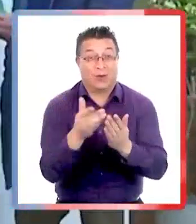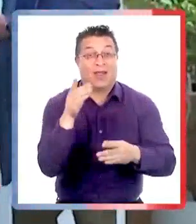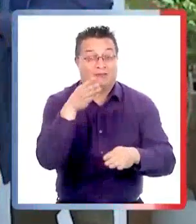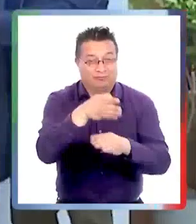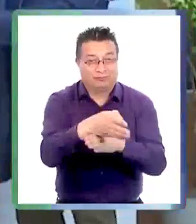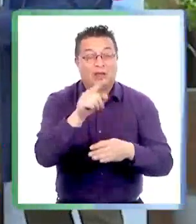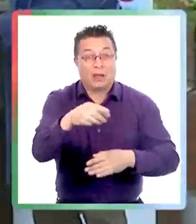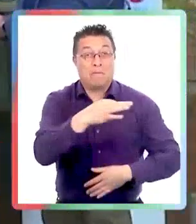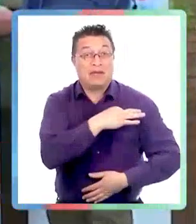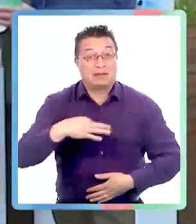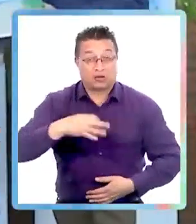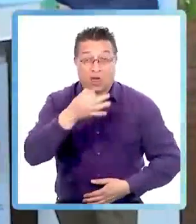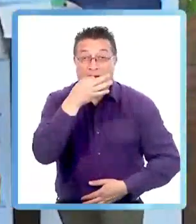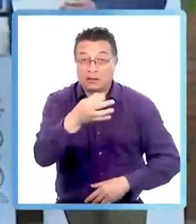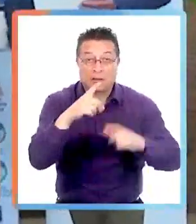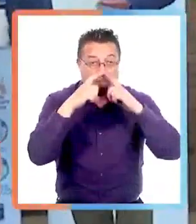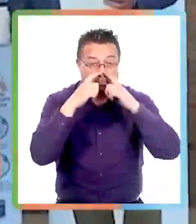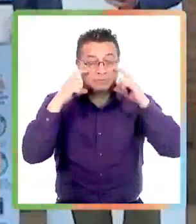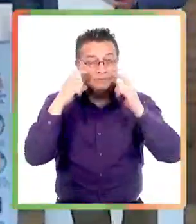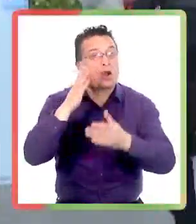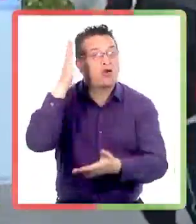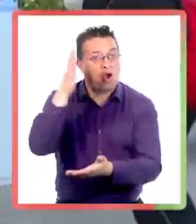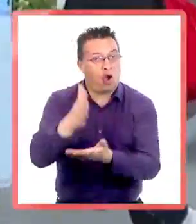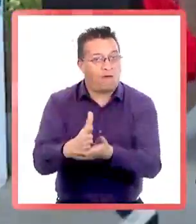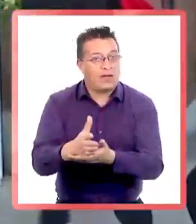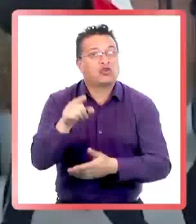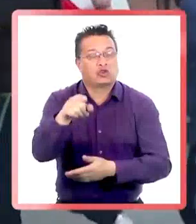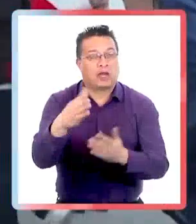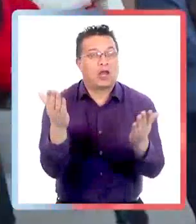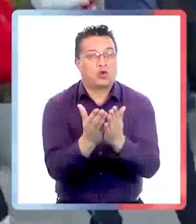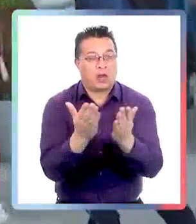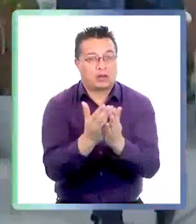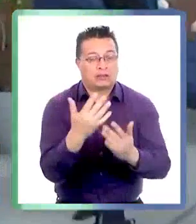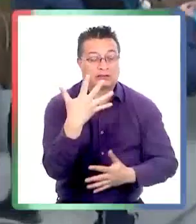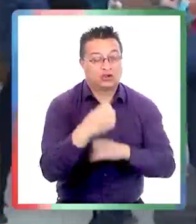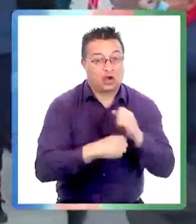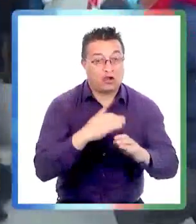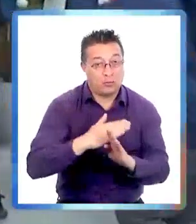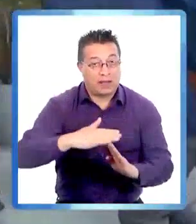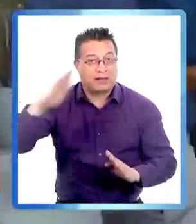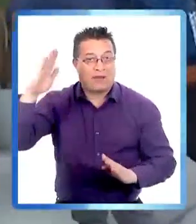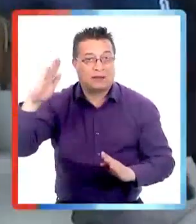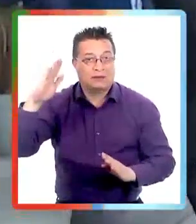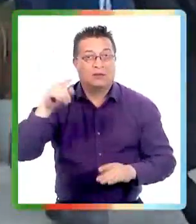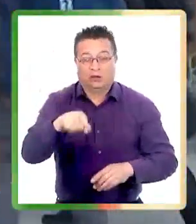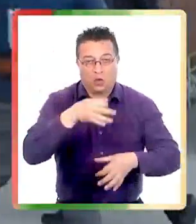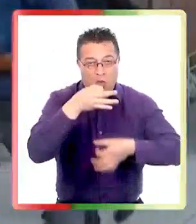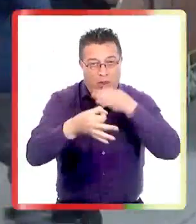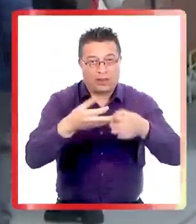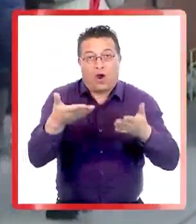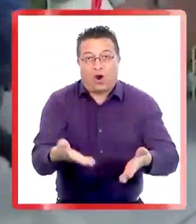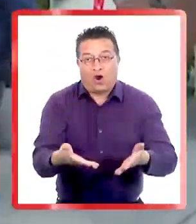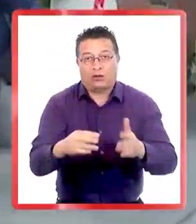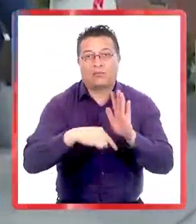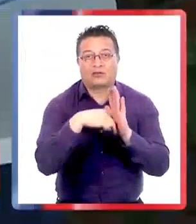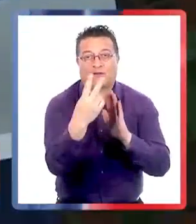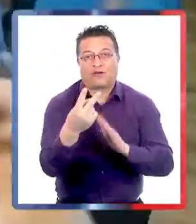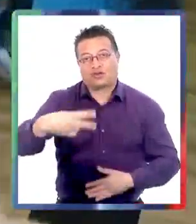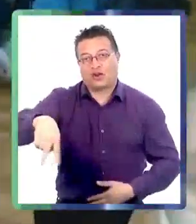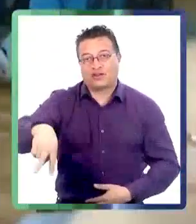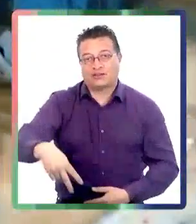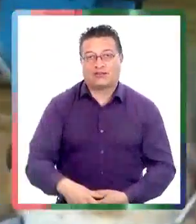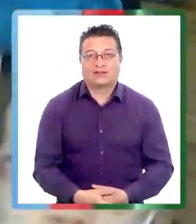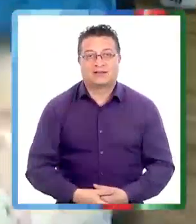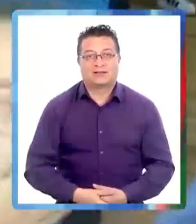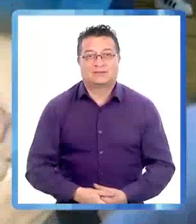Vuelven las clases y el Ministerio de Salud recuerda que el uso de mascarillas es obligatorio para los estudiantes desde los 5 años de edad. Esto y